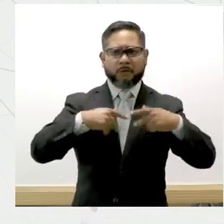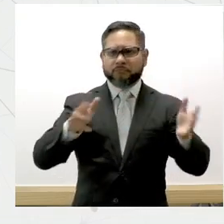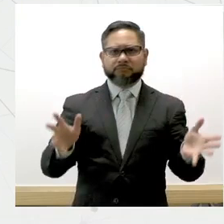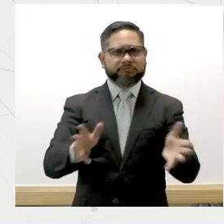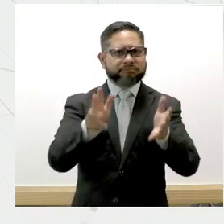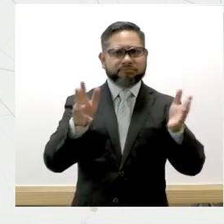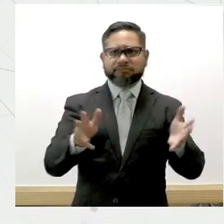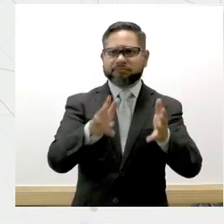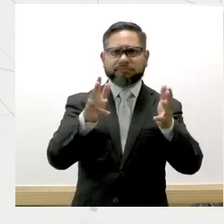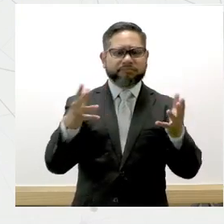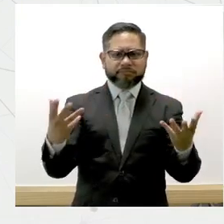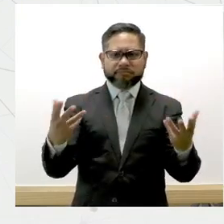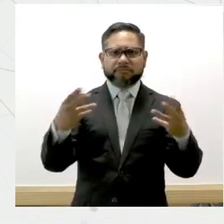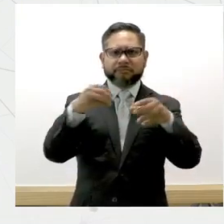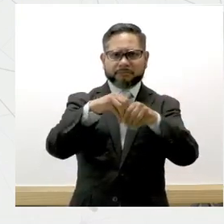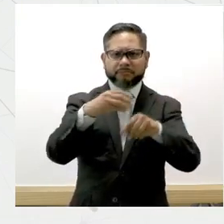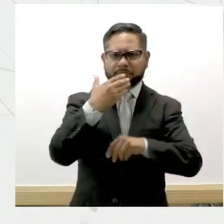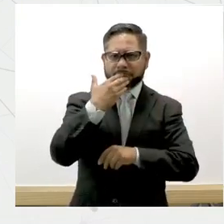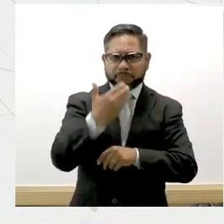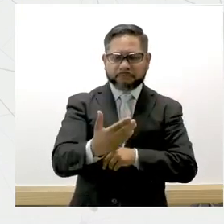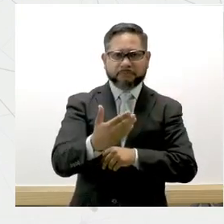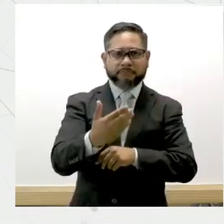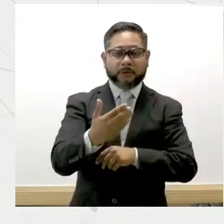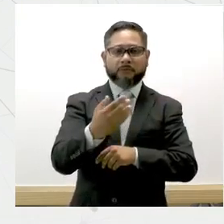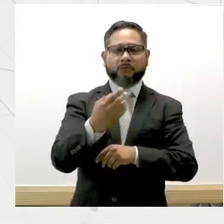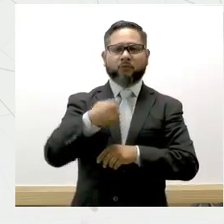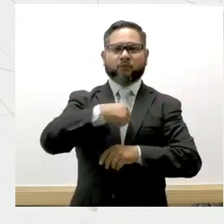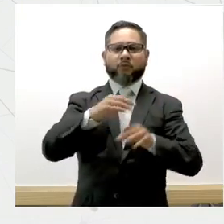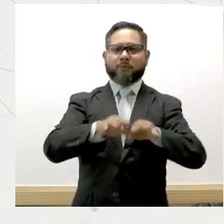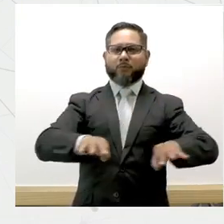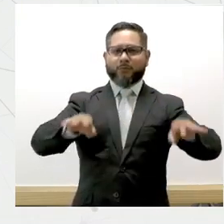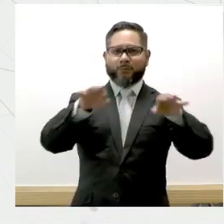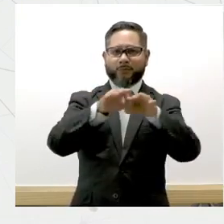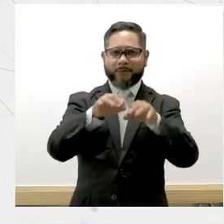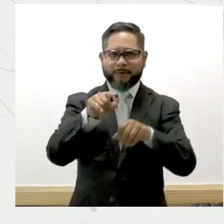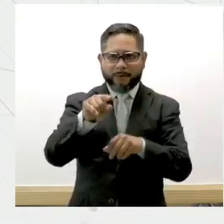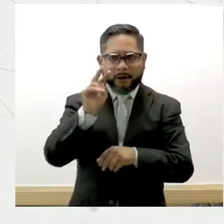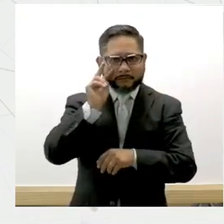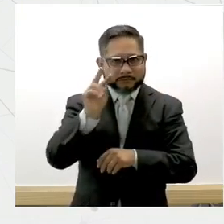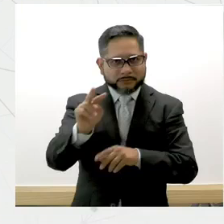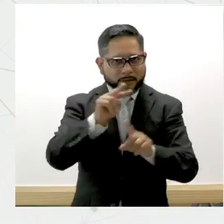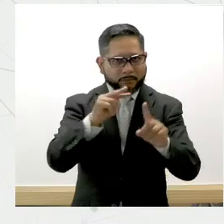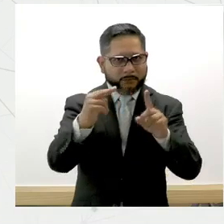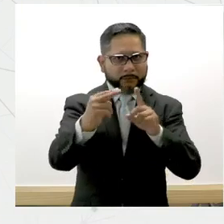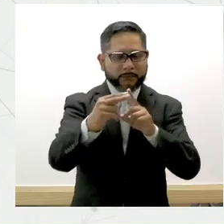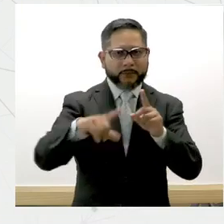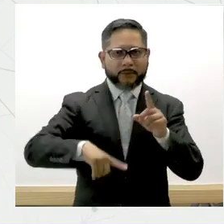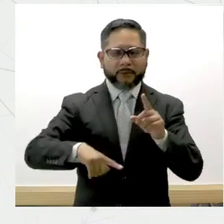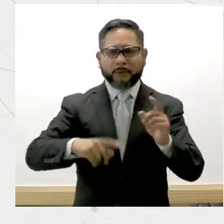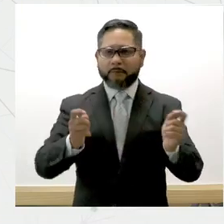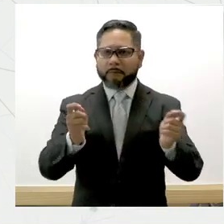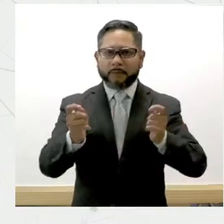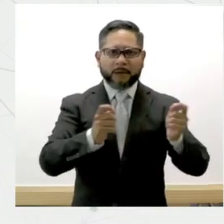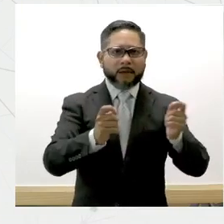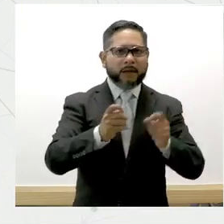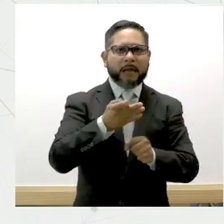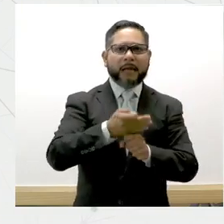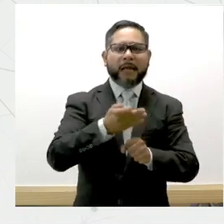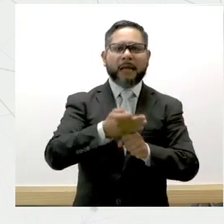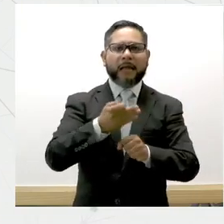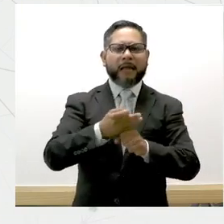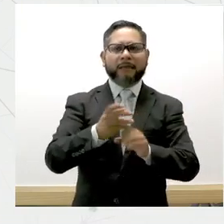exclusión, ¿no? ¿Y quién lo va a hacer? Es muy importante que tengamos en cuenta todas estas visiones desde el punto de vista del modelo de gobernanza en un momento como el actual, en el que tenemos una